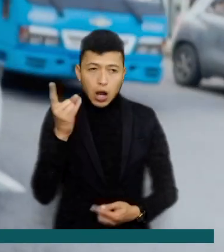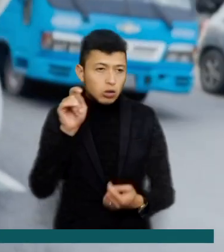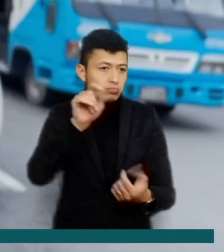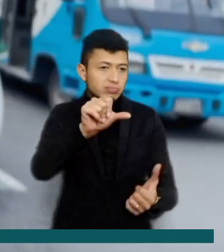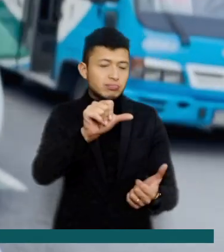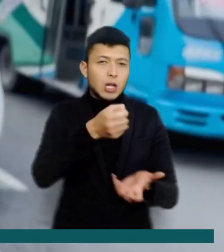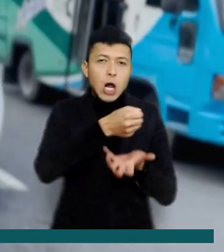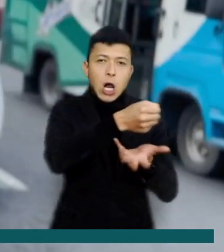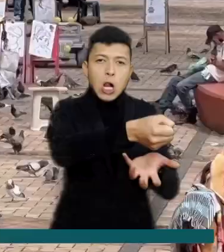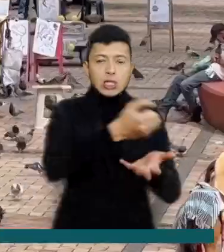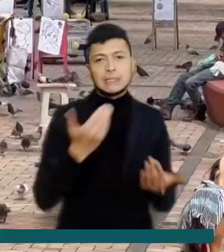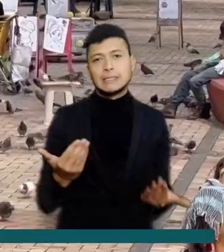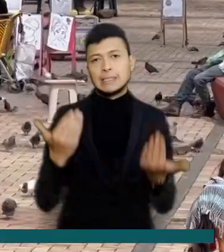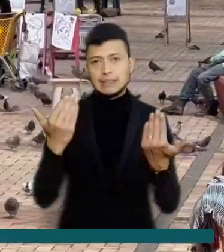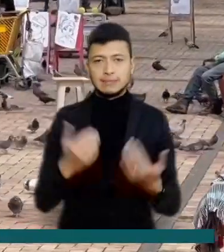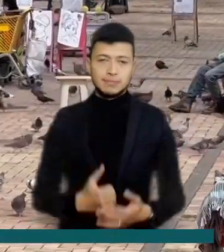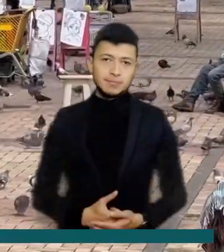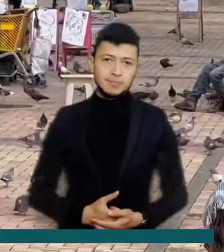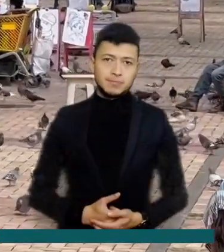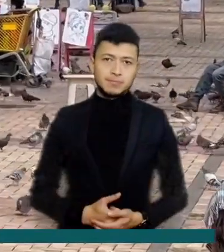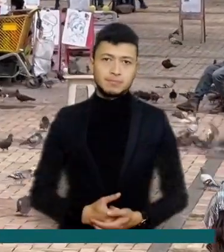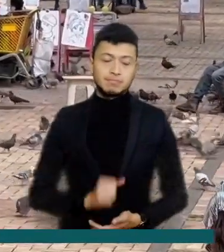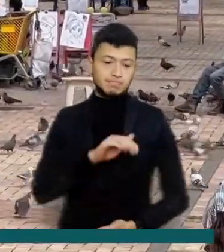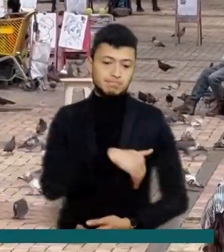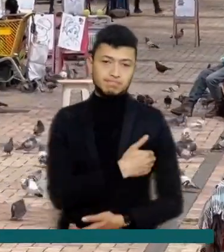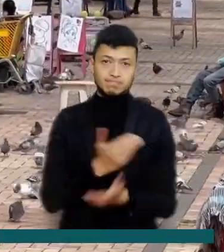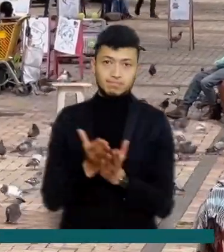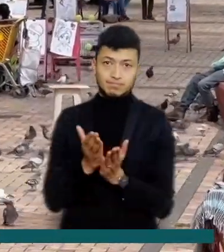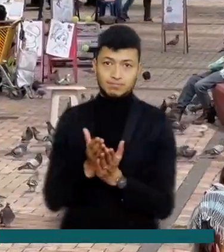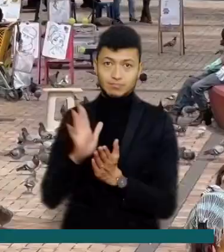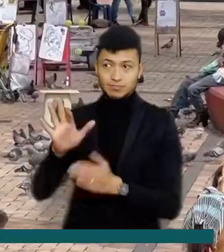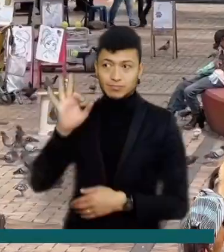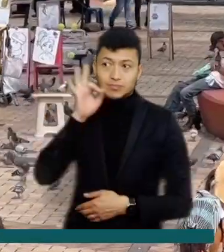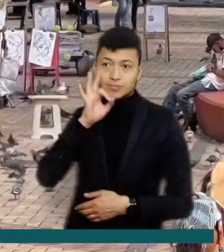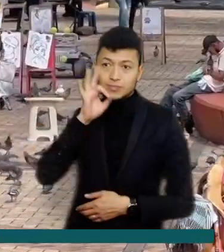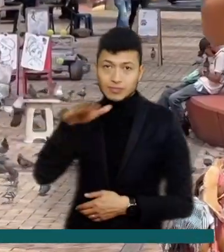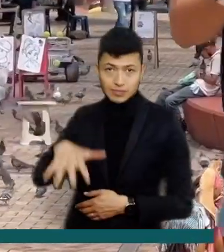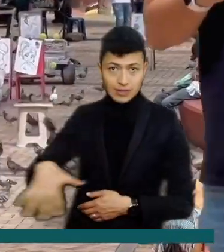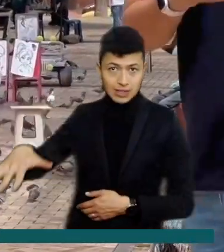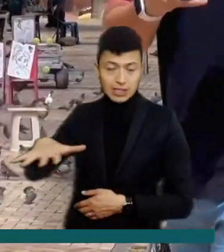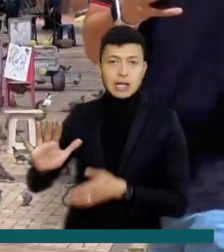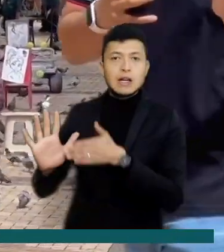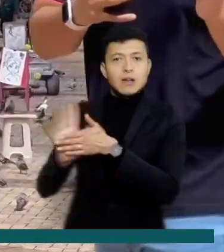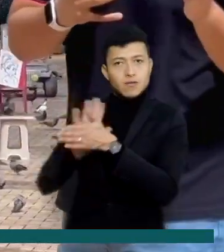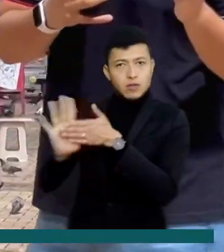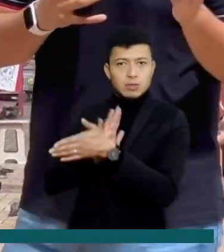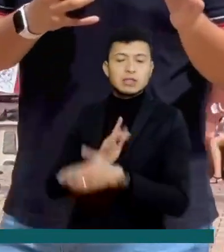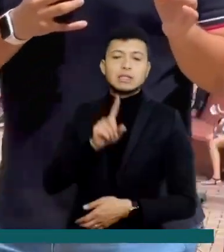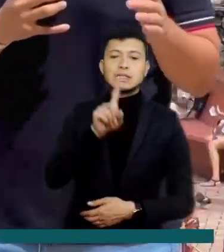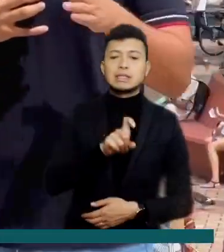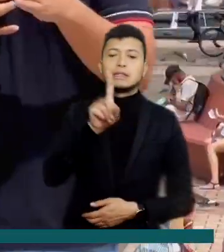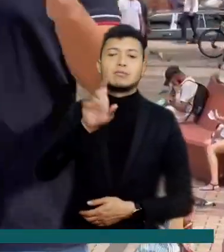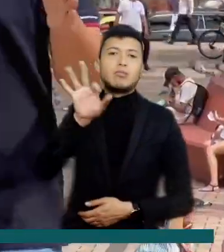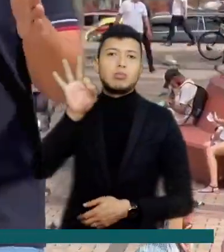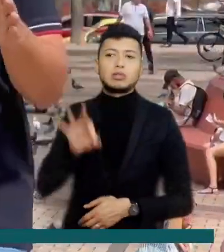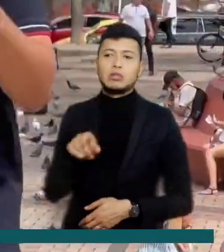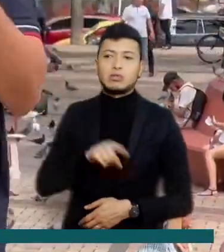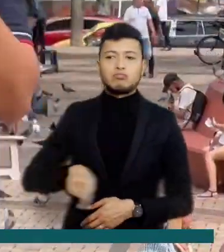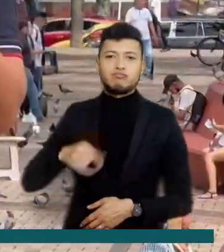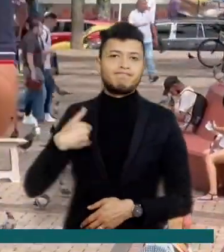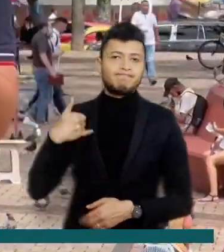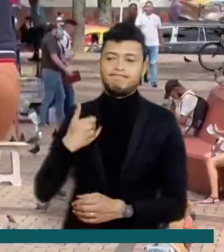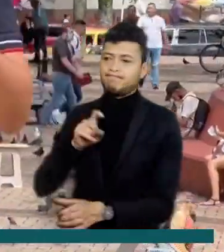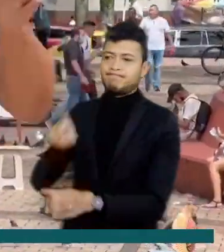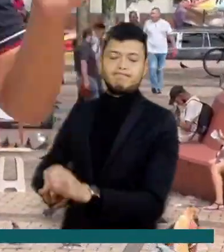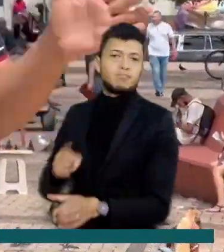un pequeño sustento. Según datos del Ministerio de Educación, en Villavicencio el 66% de los jóvenes no entran a una